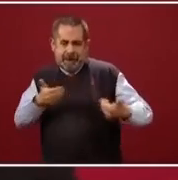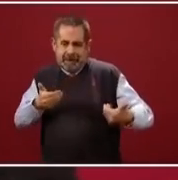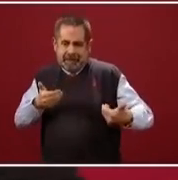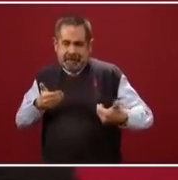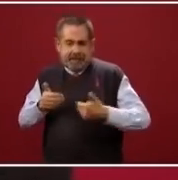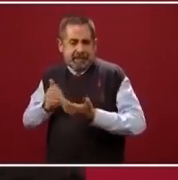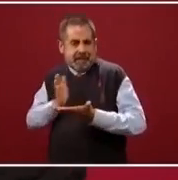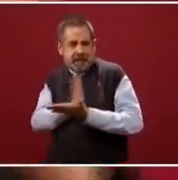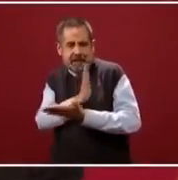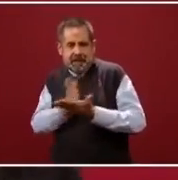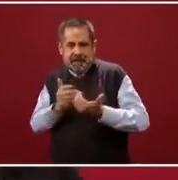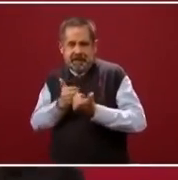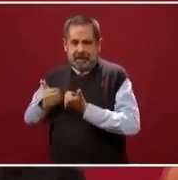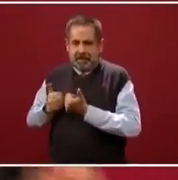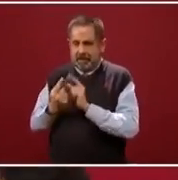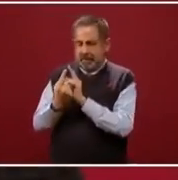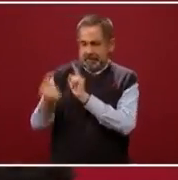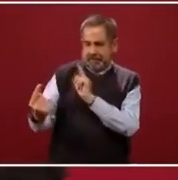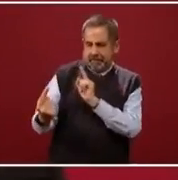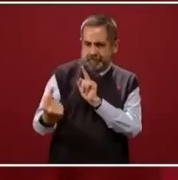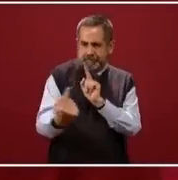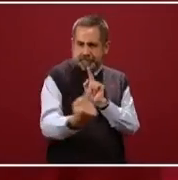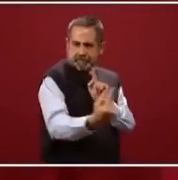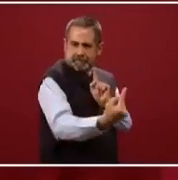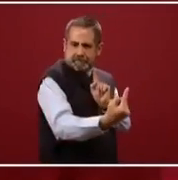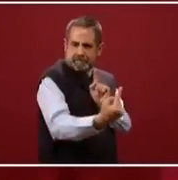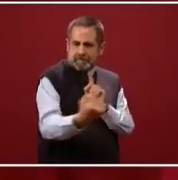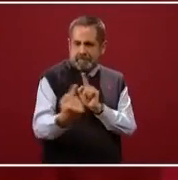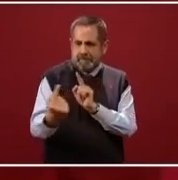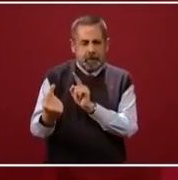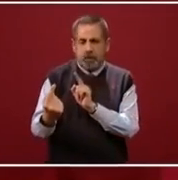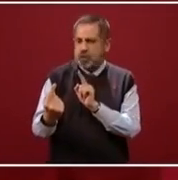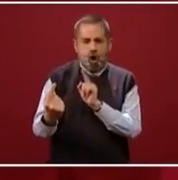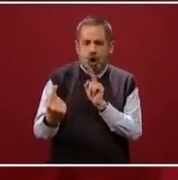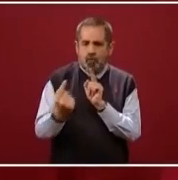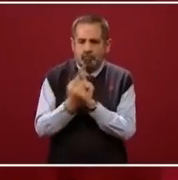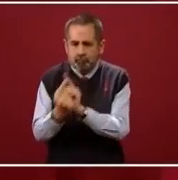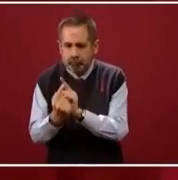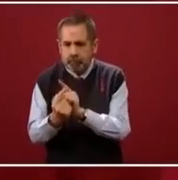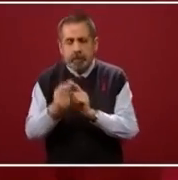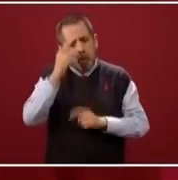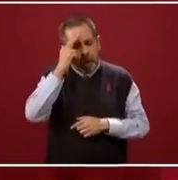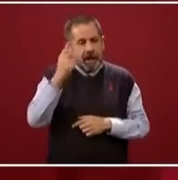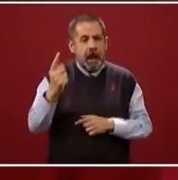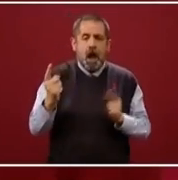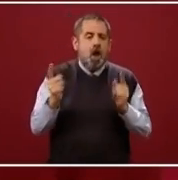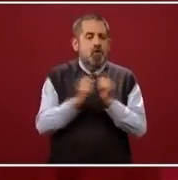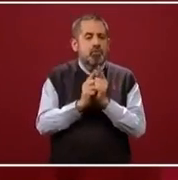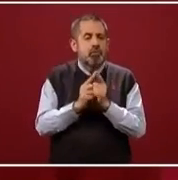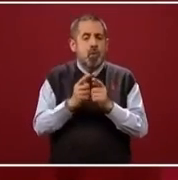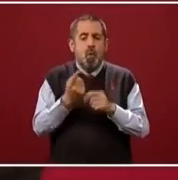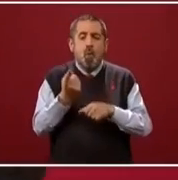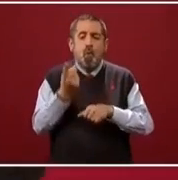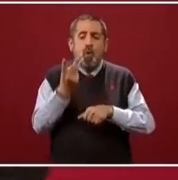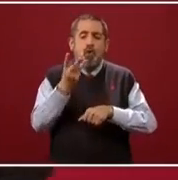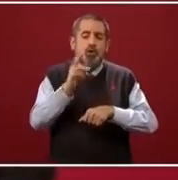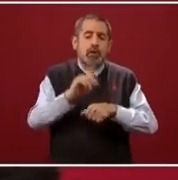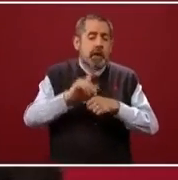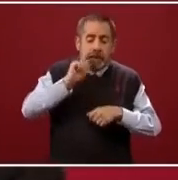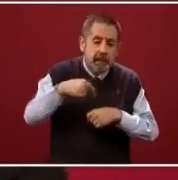y etapa 2 o etapa 2 y etapa 3 no ocurre de un día para otro o no ocurre cuando se agrega un caso más. De hecho,